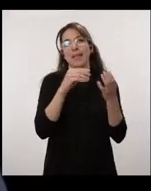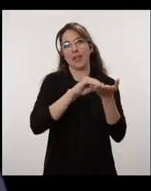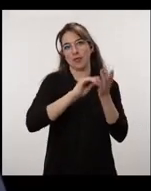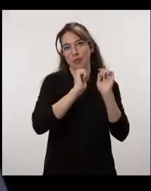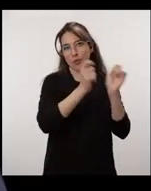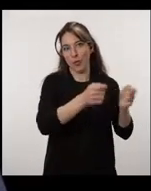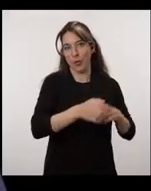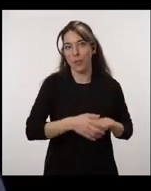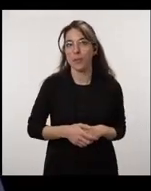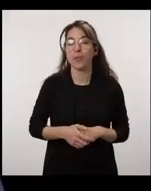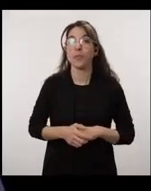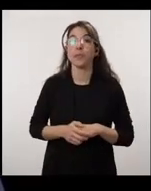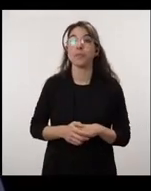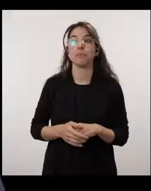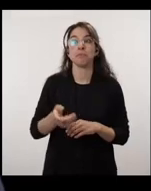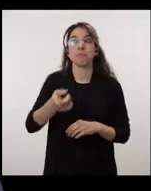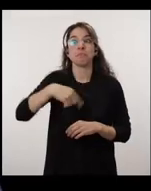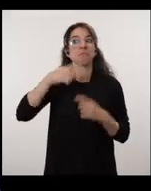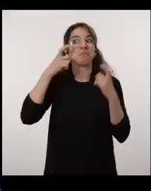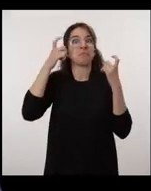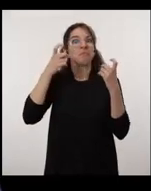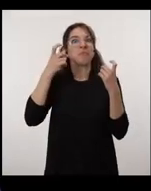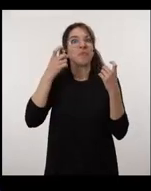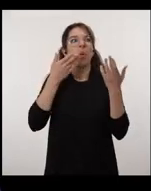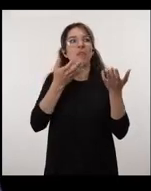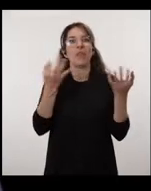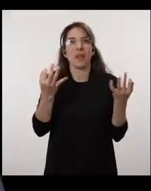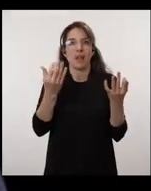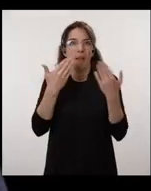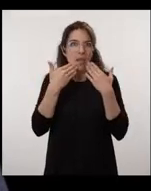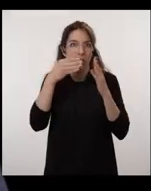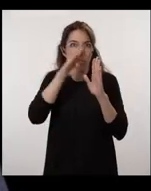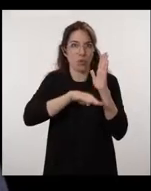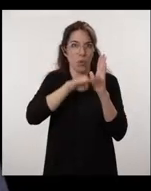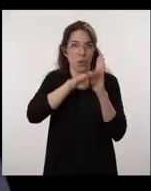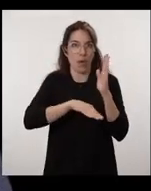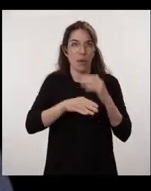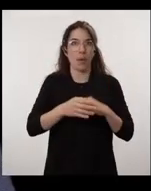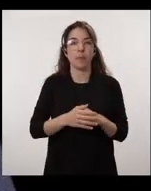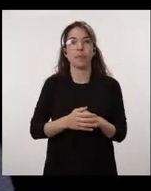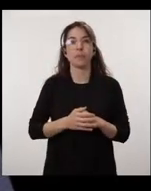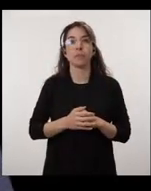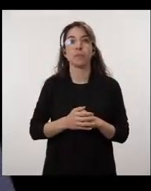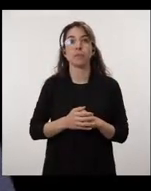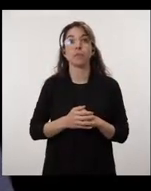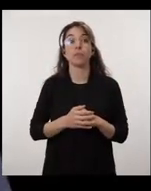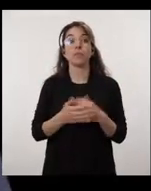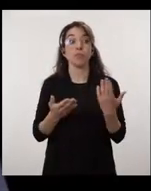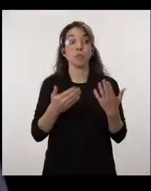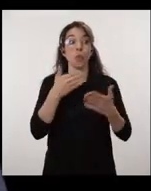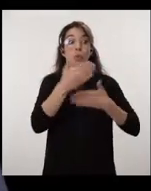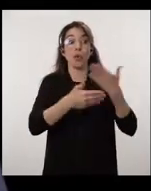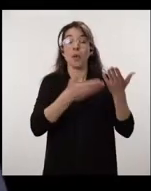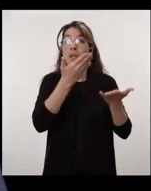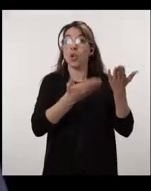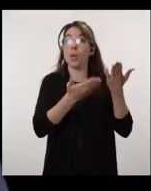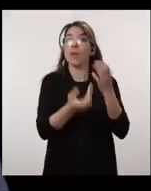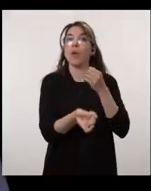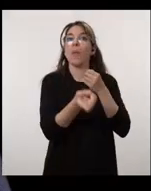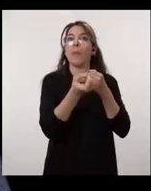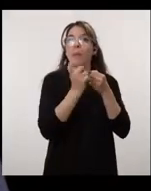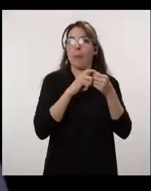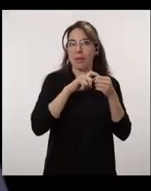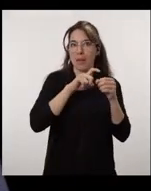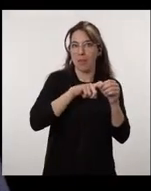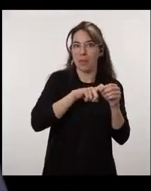que estamos intentando ofrecer con este programa pues es un procedimiento de evaluación participativo que